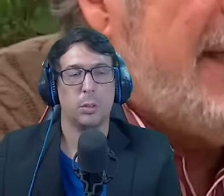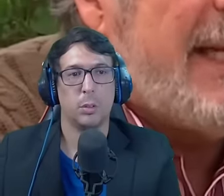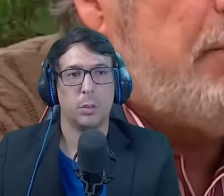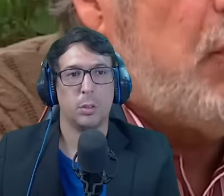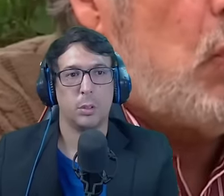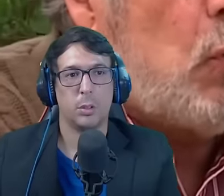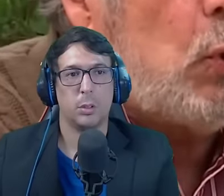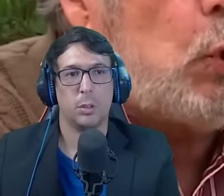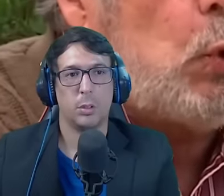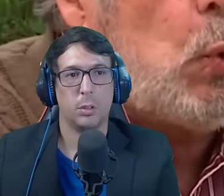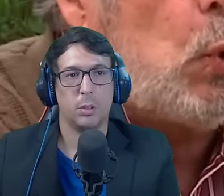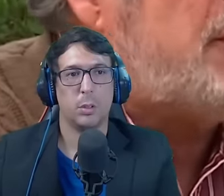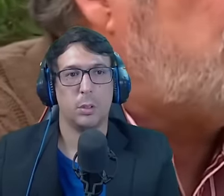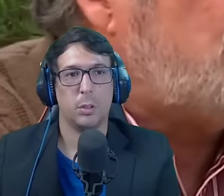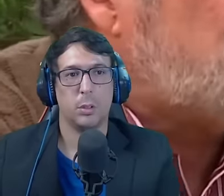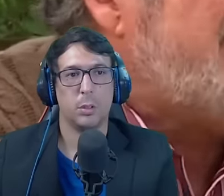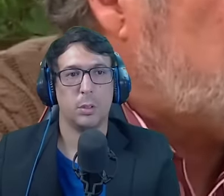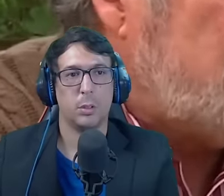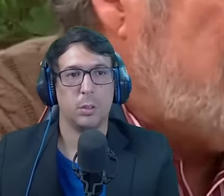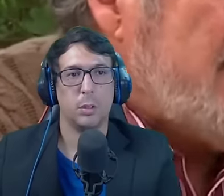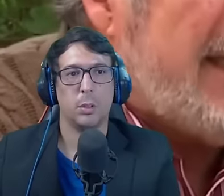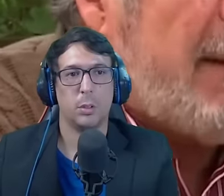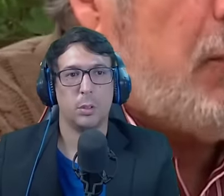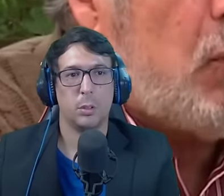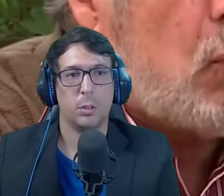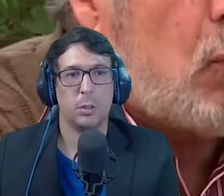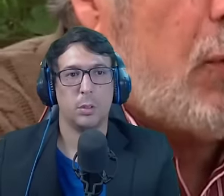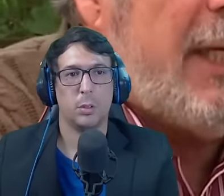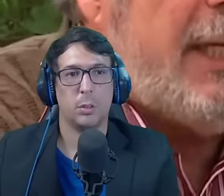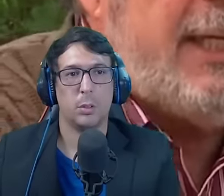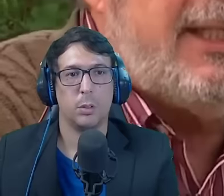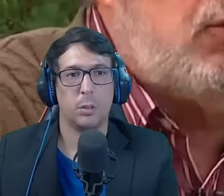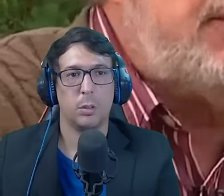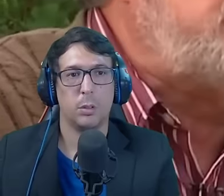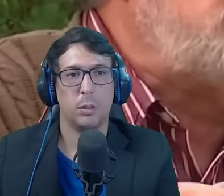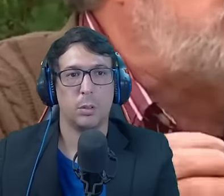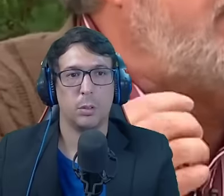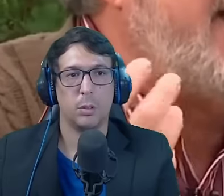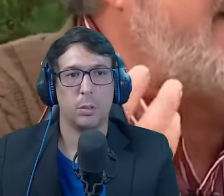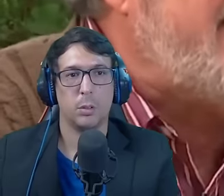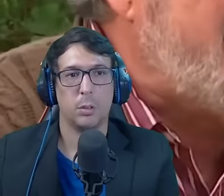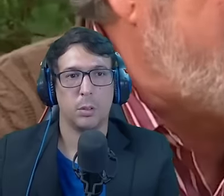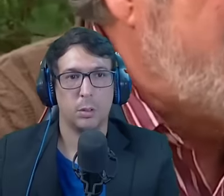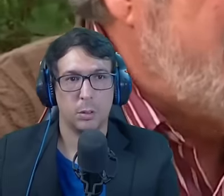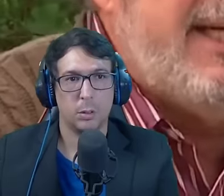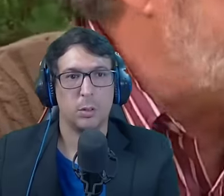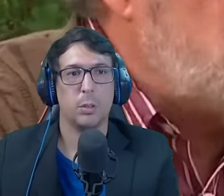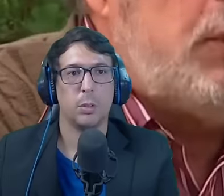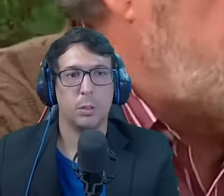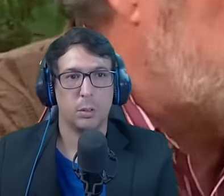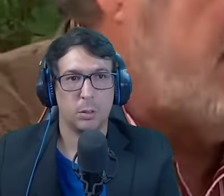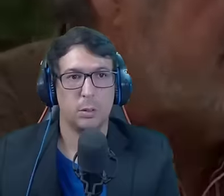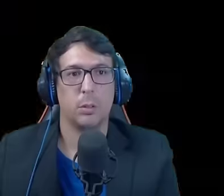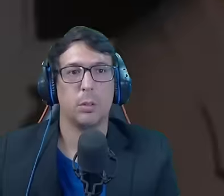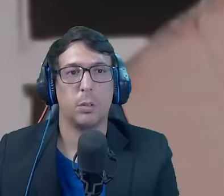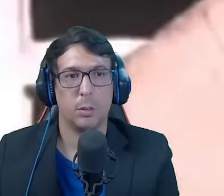vida, le cambió su concepto político, le cambió el concepto de solidaridad, le cambió